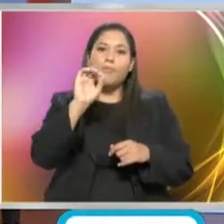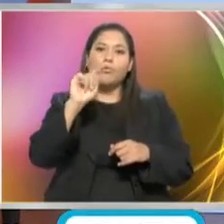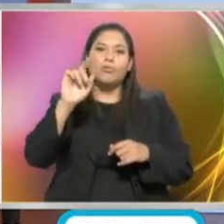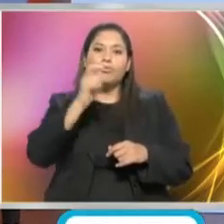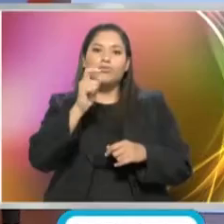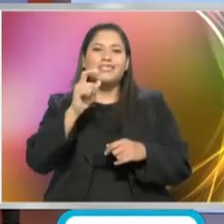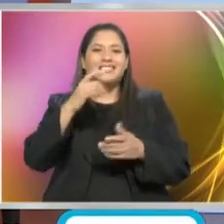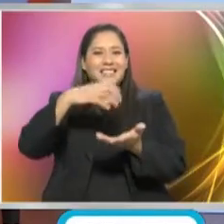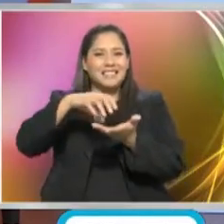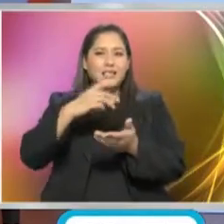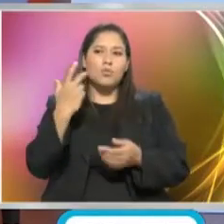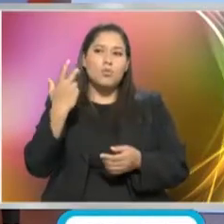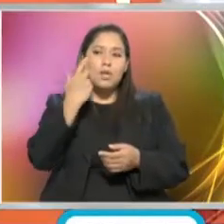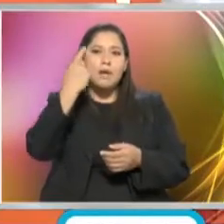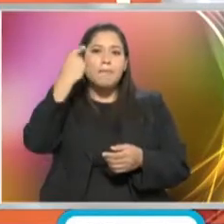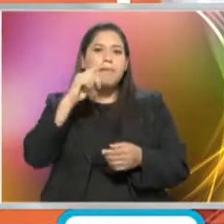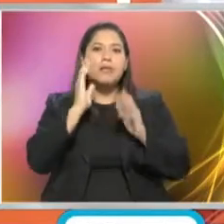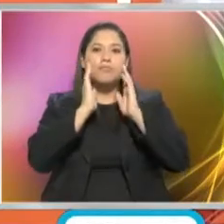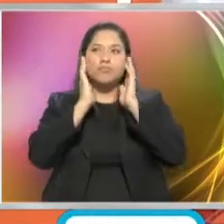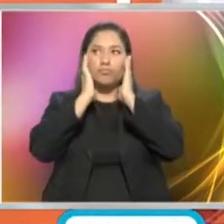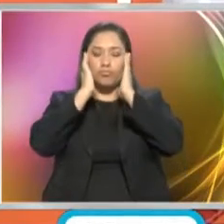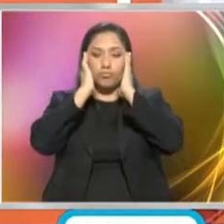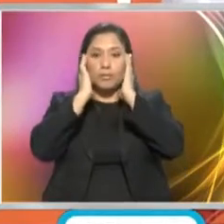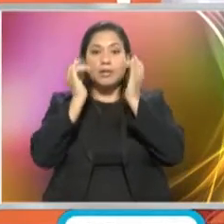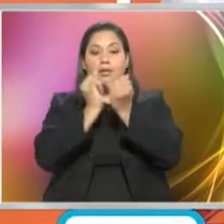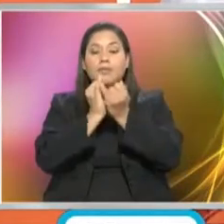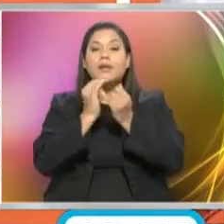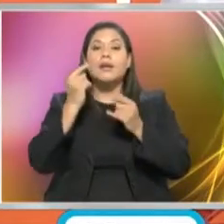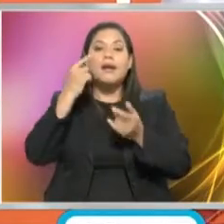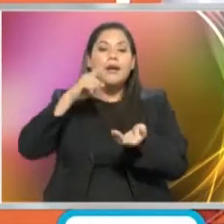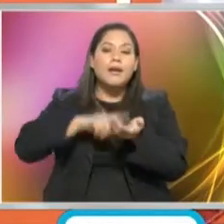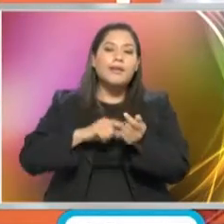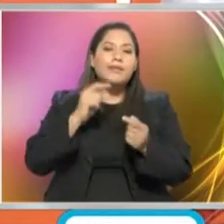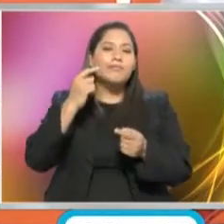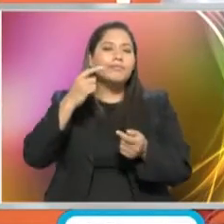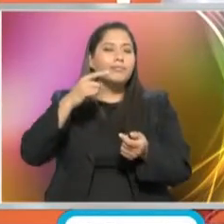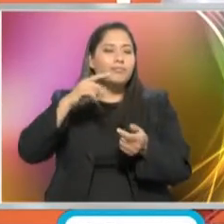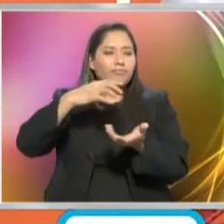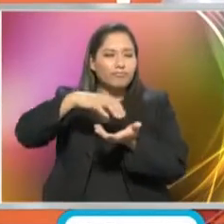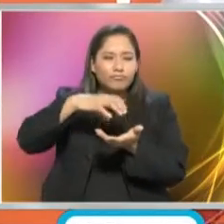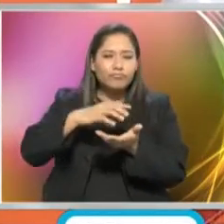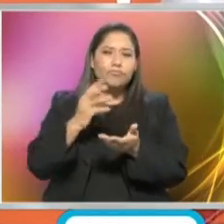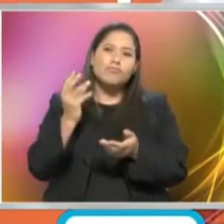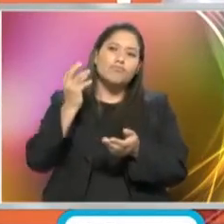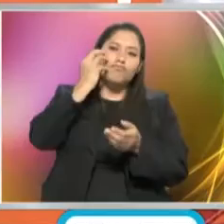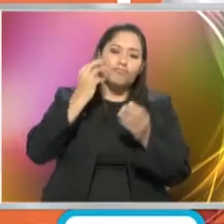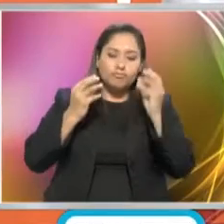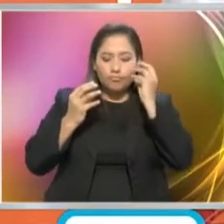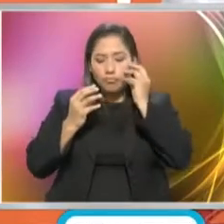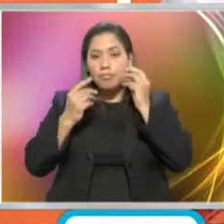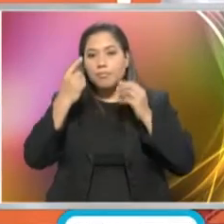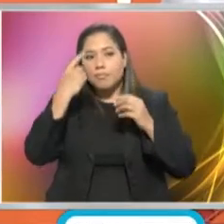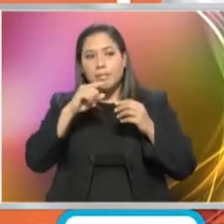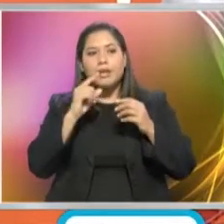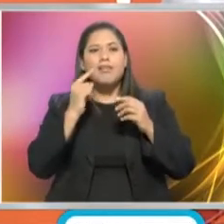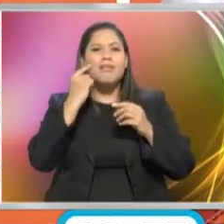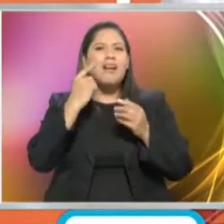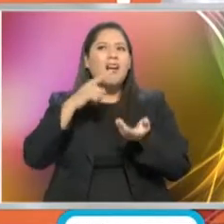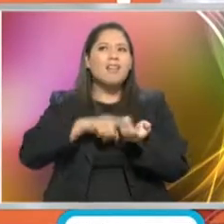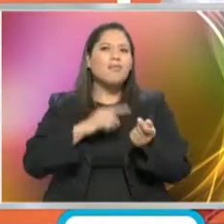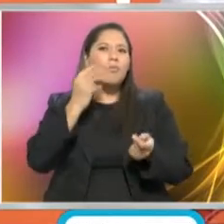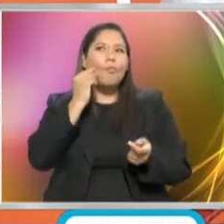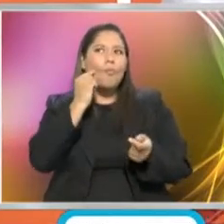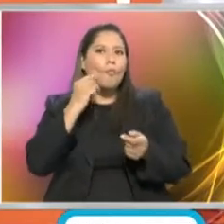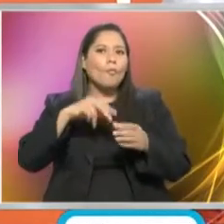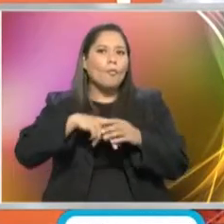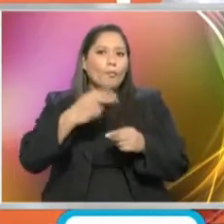arrugas, la aplicación de rellenos faciales para evitar o eliminar algunos defectos de relleno, huecos que tenemos